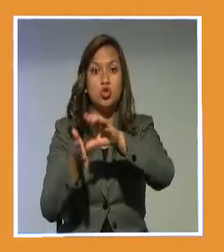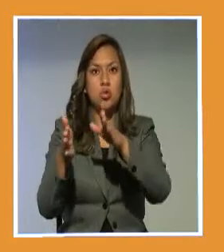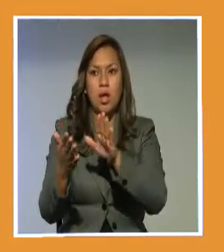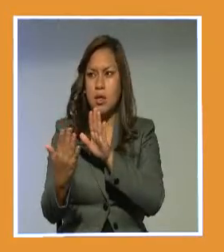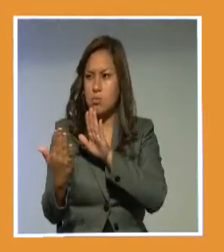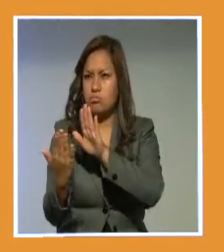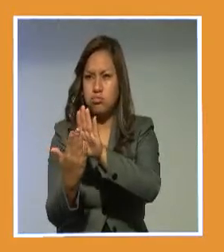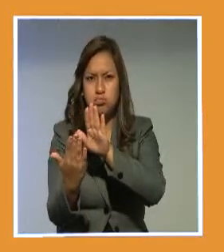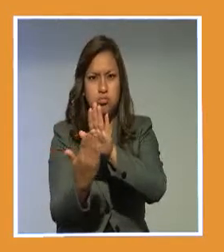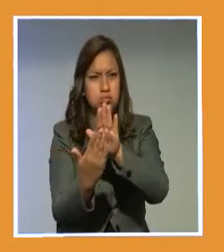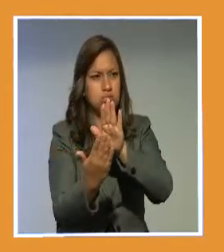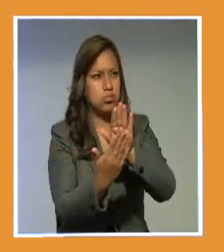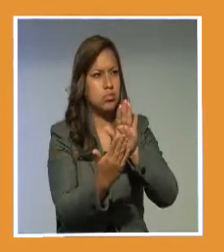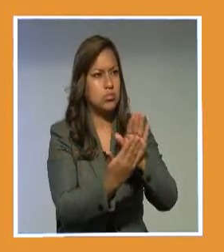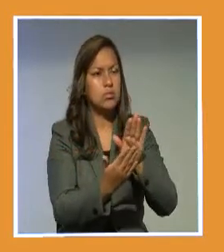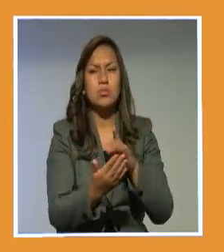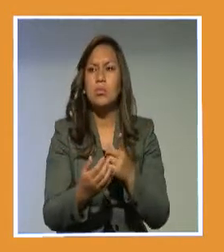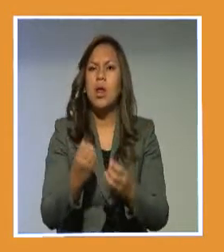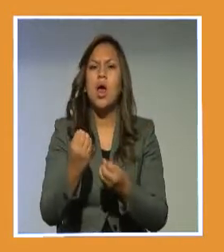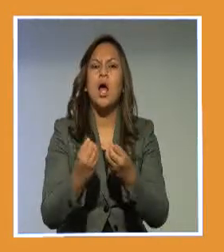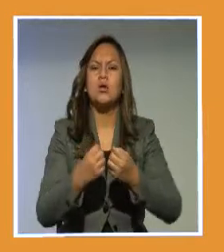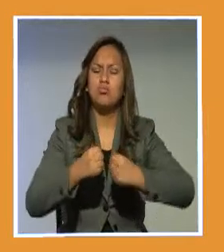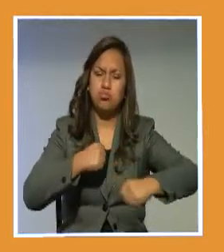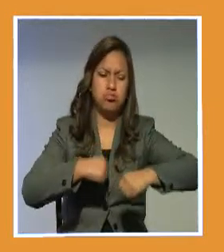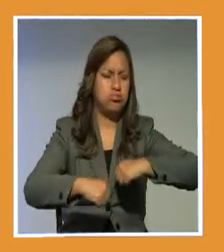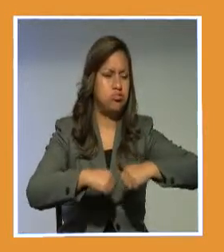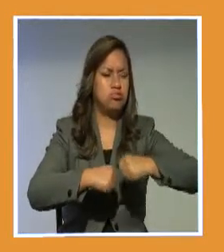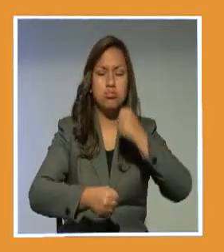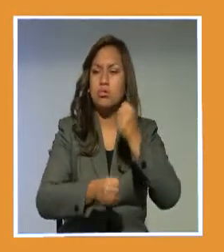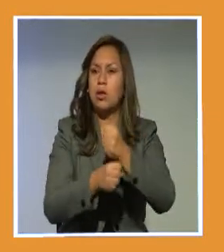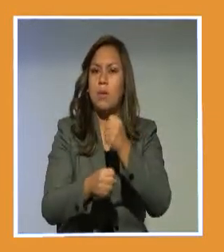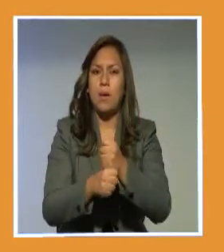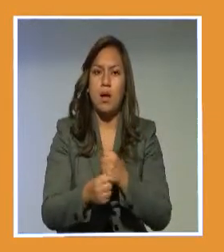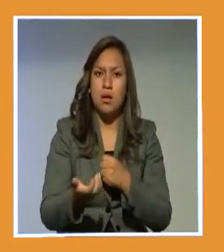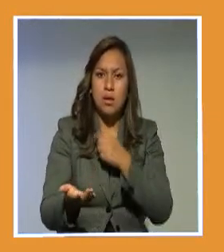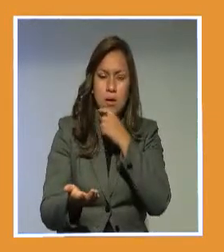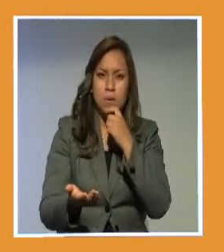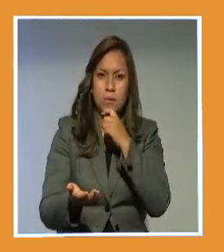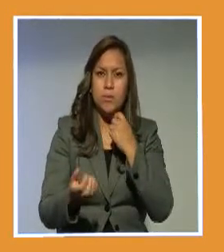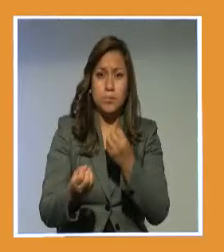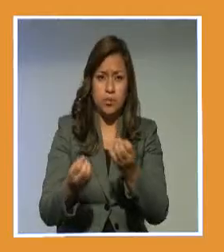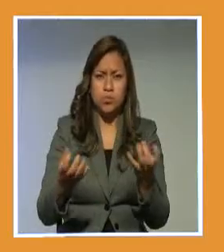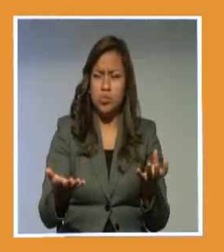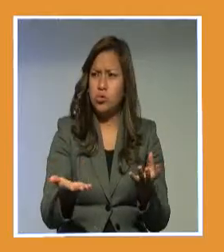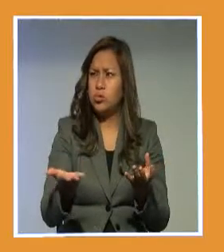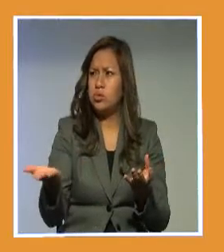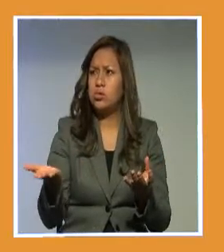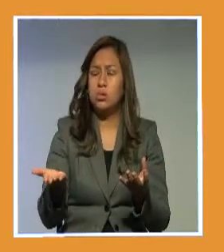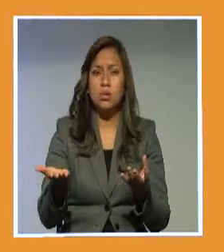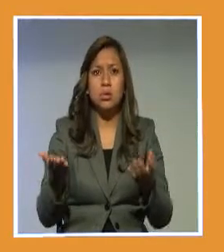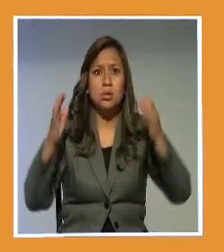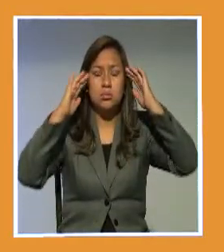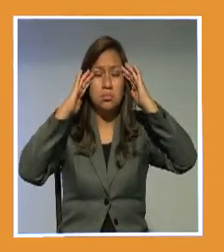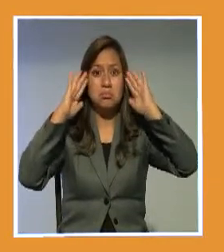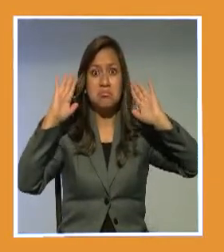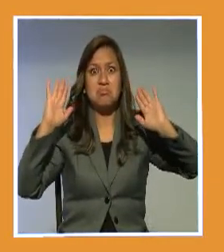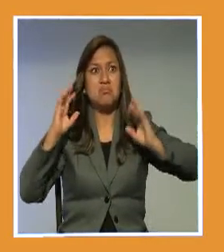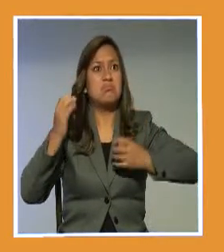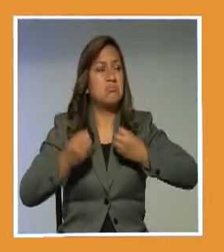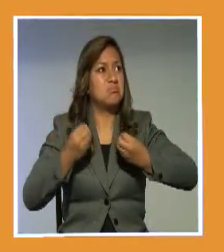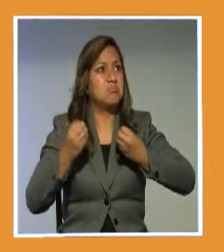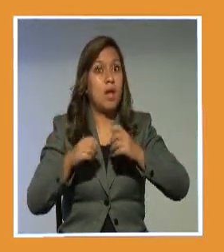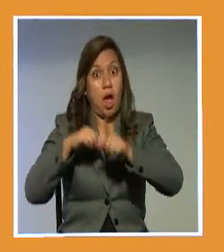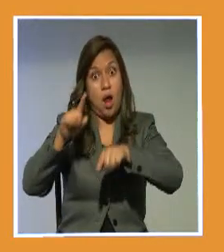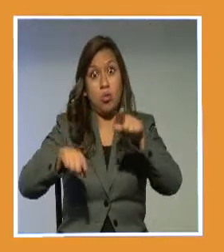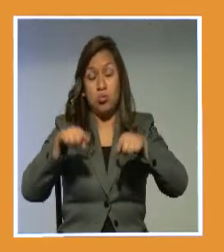hizo, qué es lo que fue su gestión, explicarla. En muchos casos y en muchos territorios todavía no se conoce a plenitud lo que se ha hecho, y será un